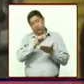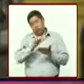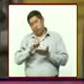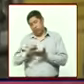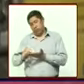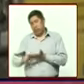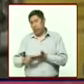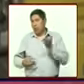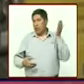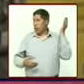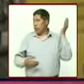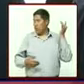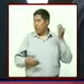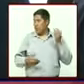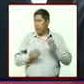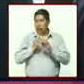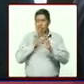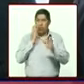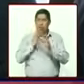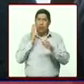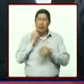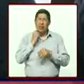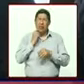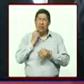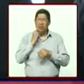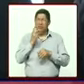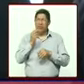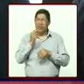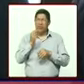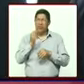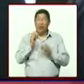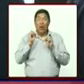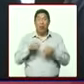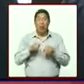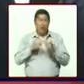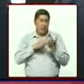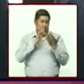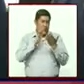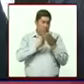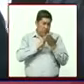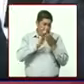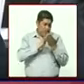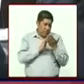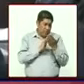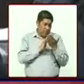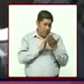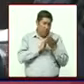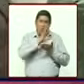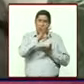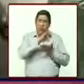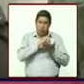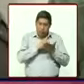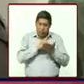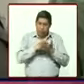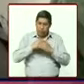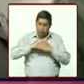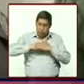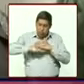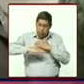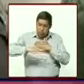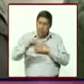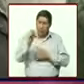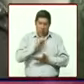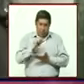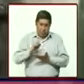lo están haciendo acá en la fila, y obviamente también lo pueden descargar ese formulario de la aplicación Yo Participo. Tienen